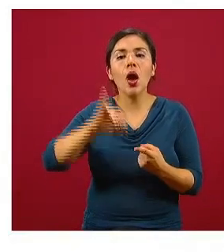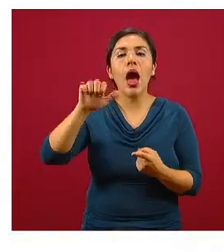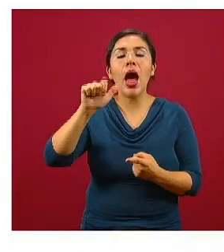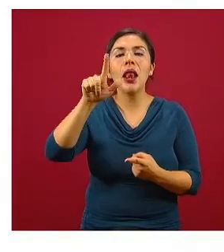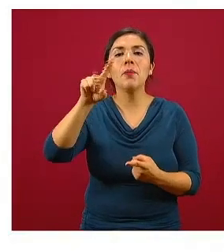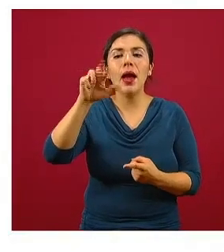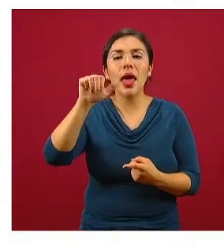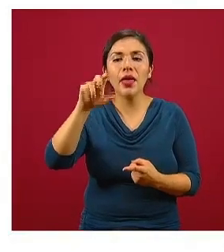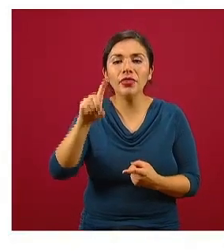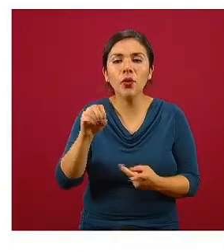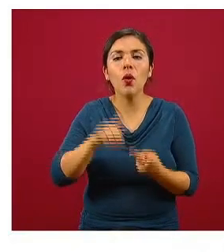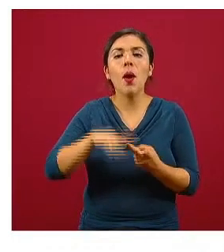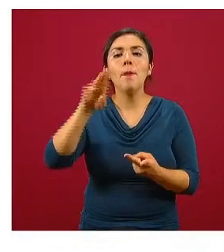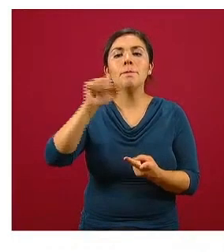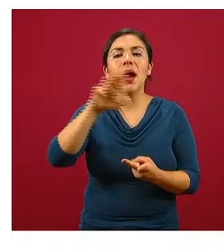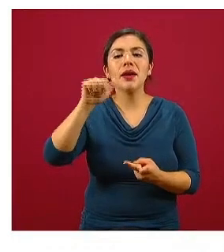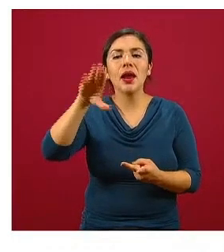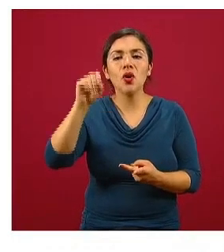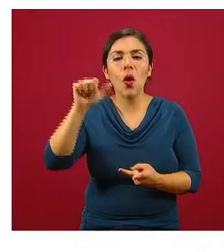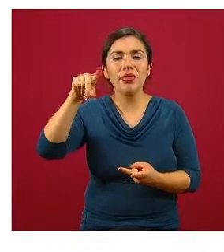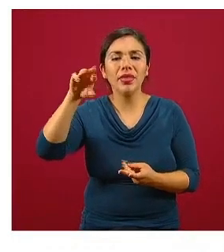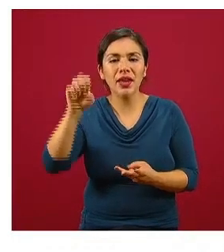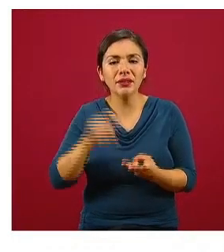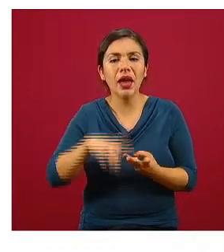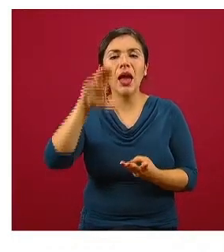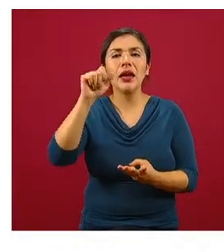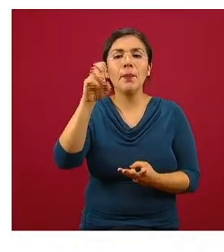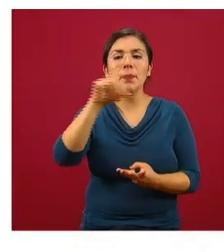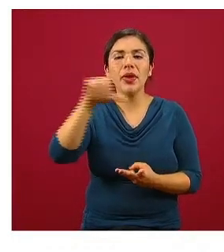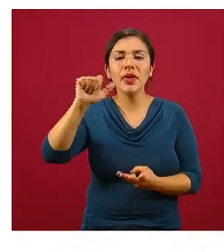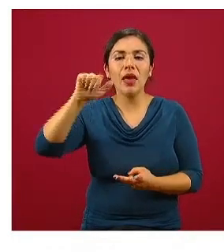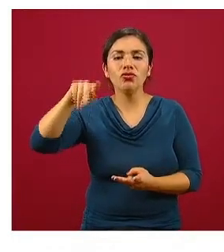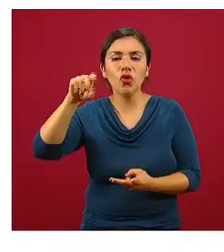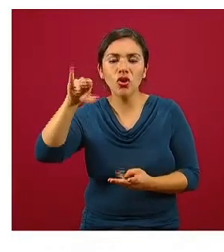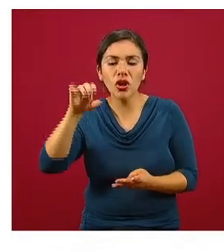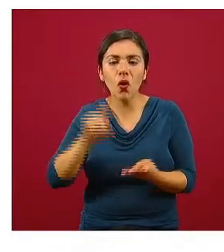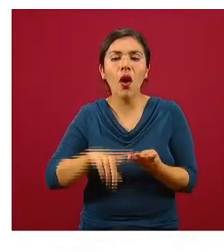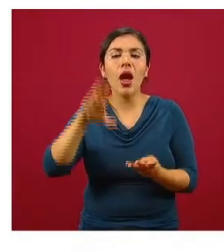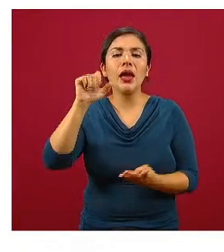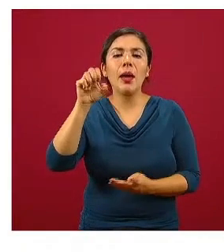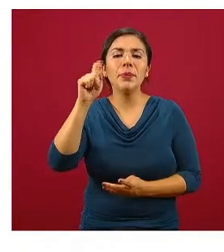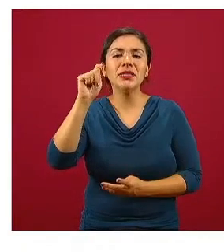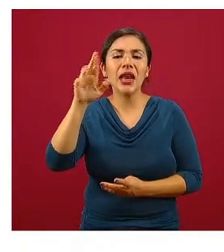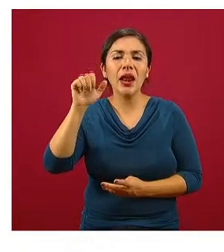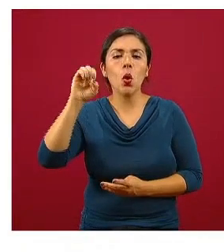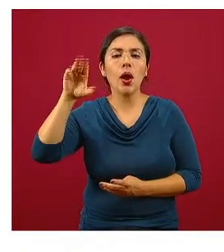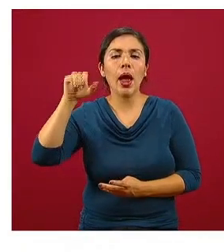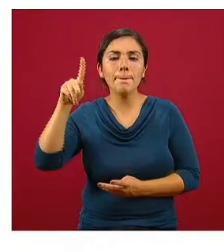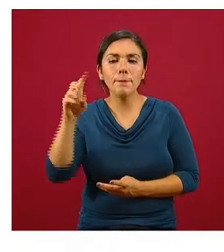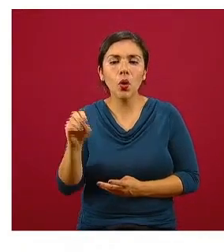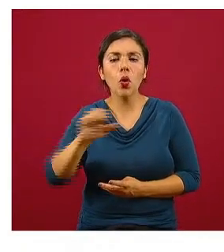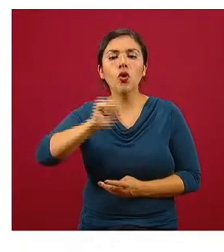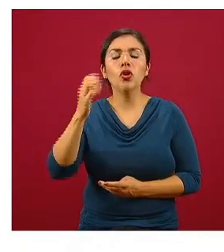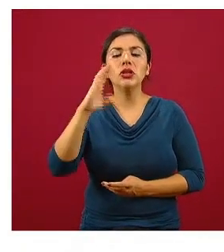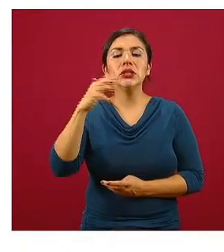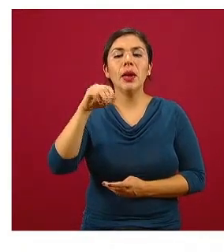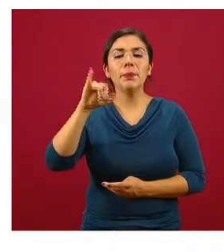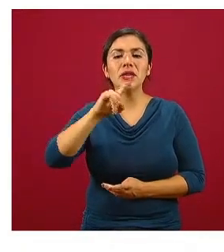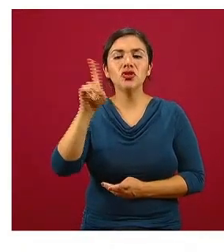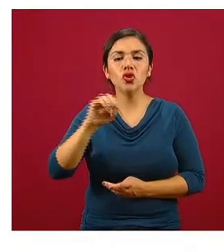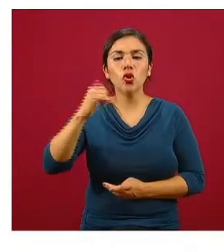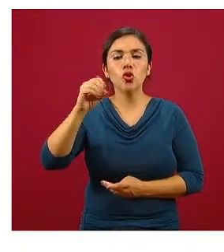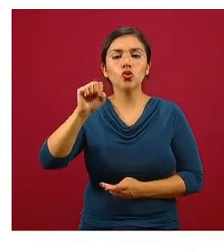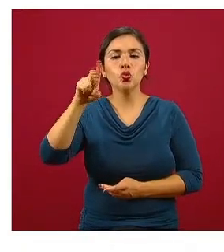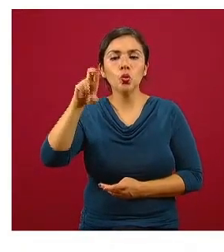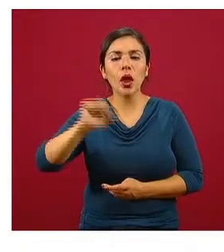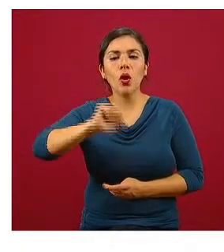Sosa Temujín, Barranco Pérez Andrés, Capella Corta Antonio, Capistrano Campo Marcos Aurelio, Chamizo Alberro